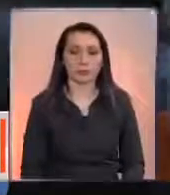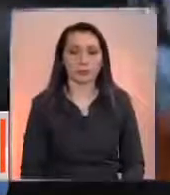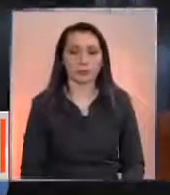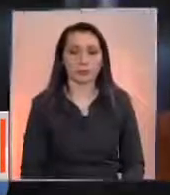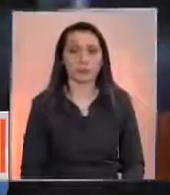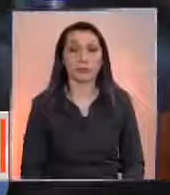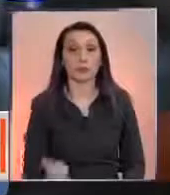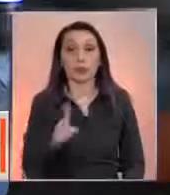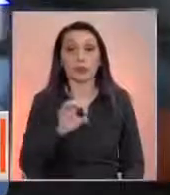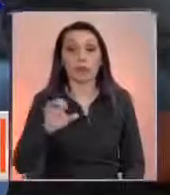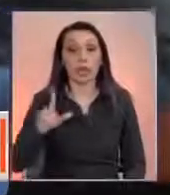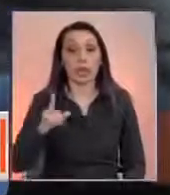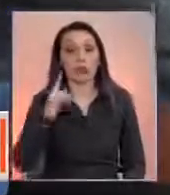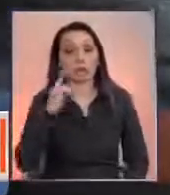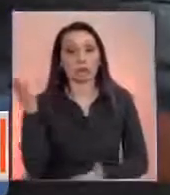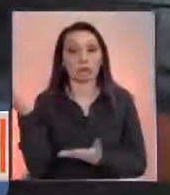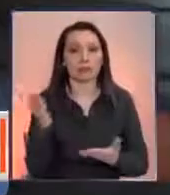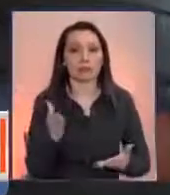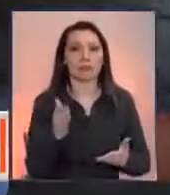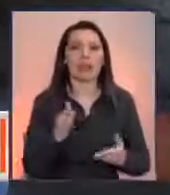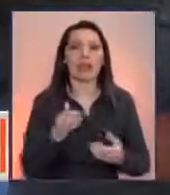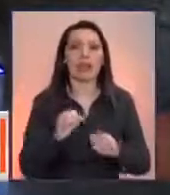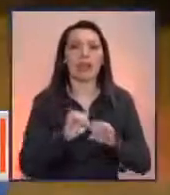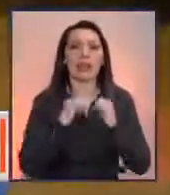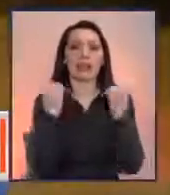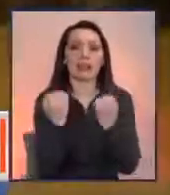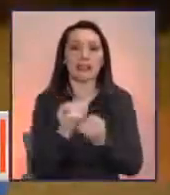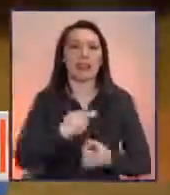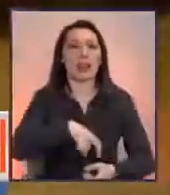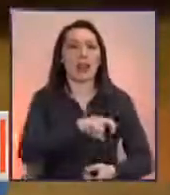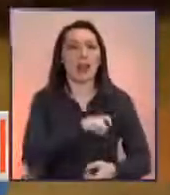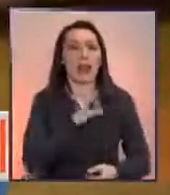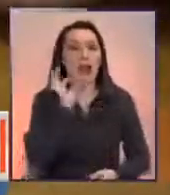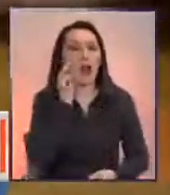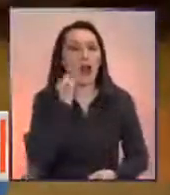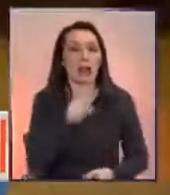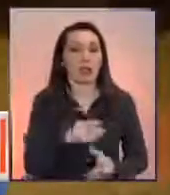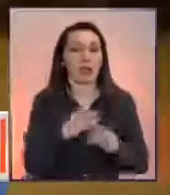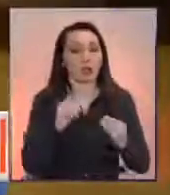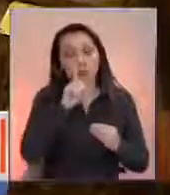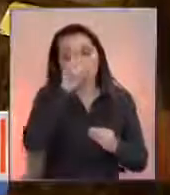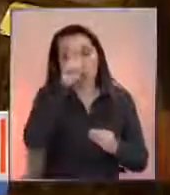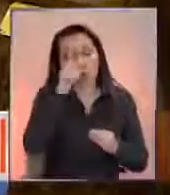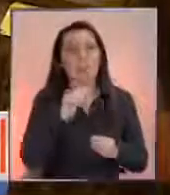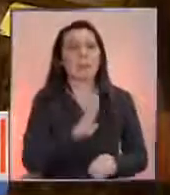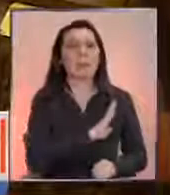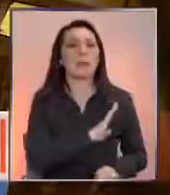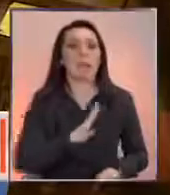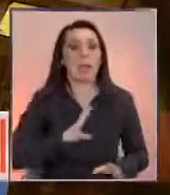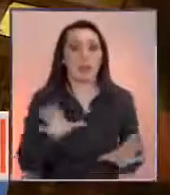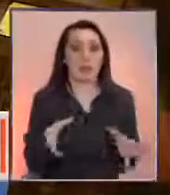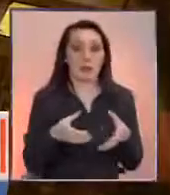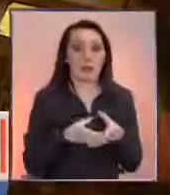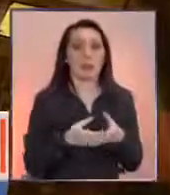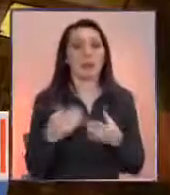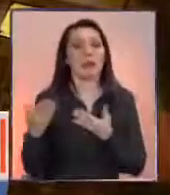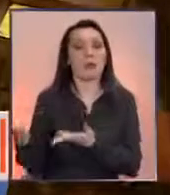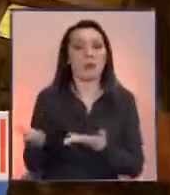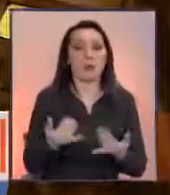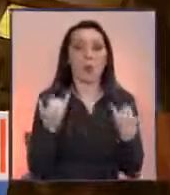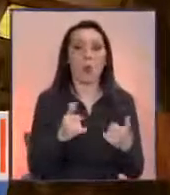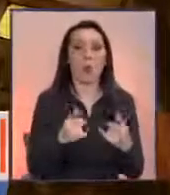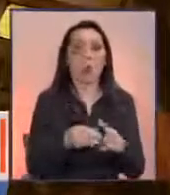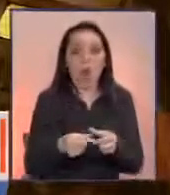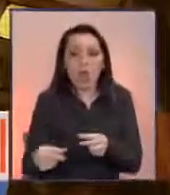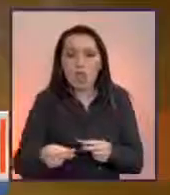Isabel fue uno de ellos. Nos recibe en el Estadio Español de Las Condes. Como es tradicional para muchos miembros de la colonia, nos invita a jugar dominó. Otros